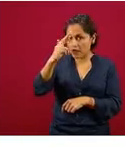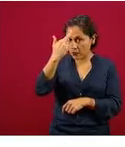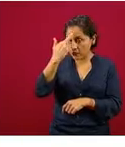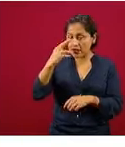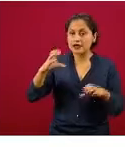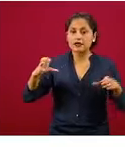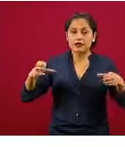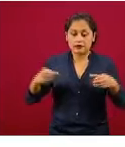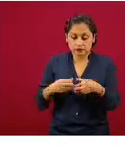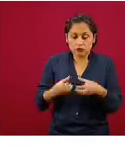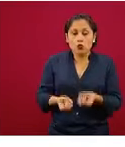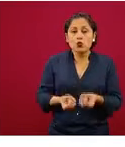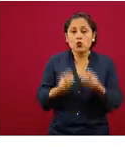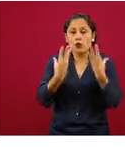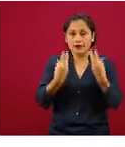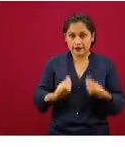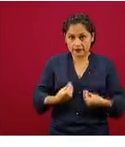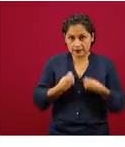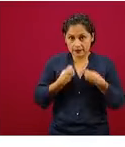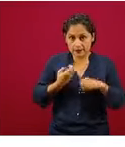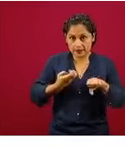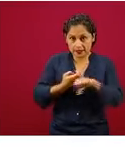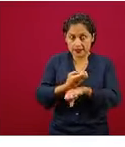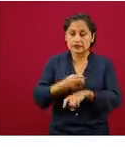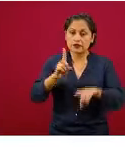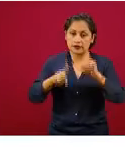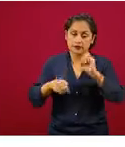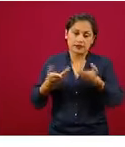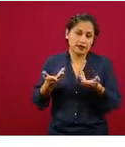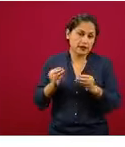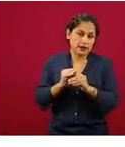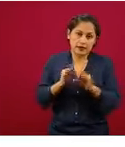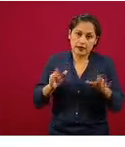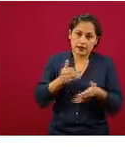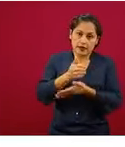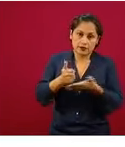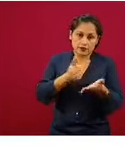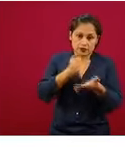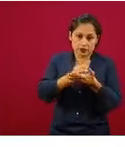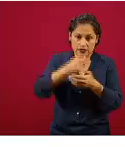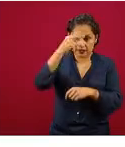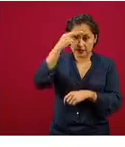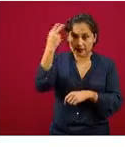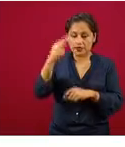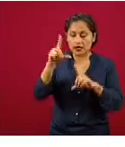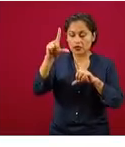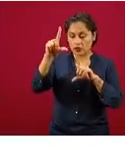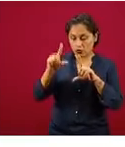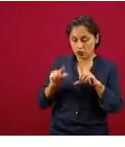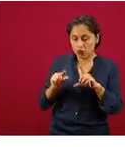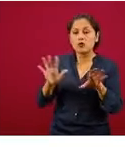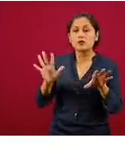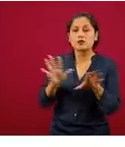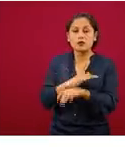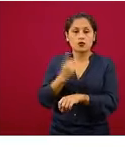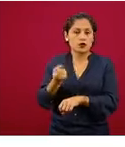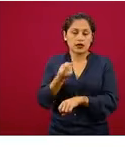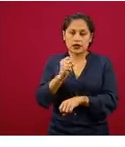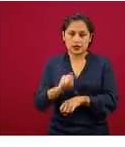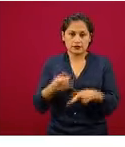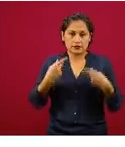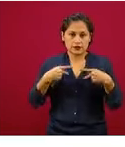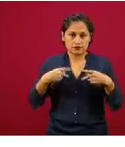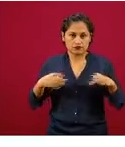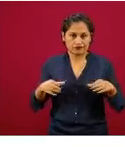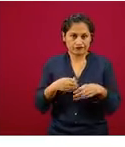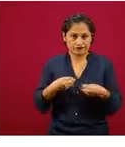ya encontramos al Estado de México, lógicamente mucho más abajo por la cantidad de población que tiene.